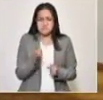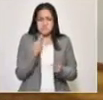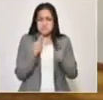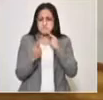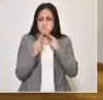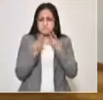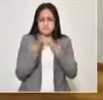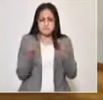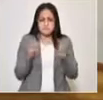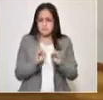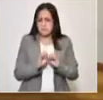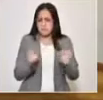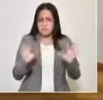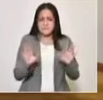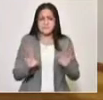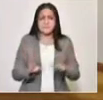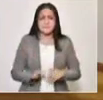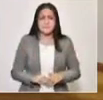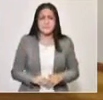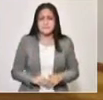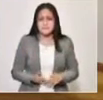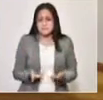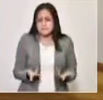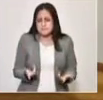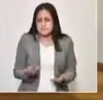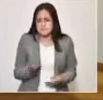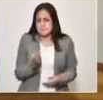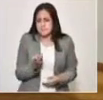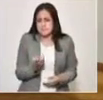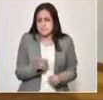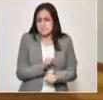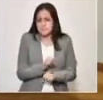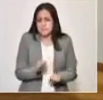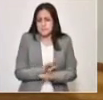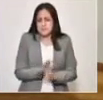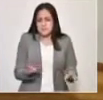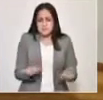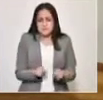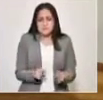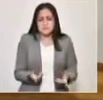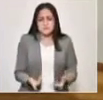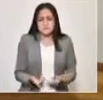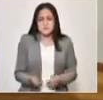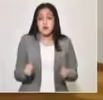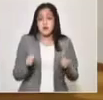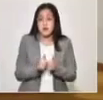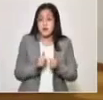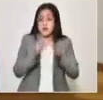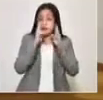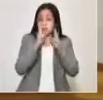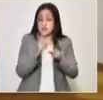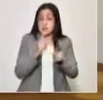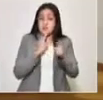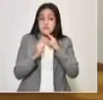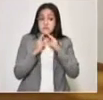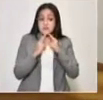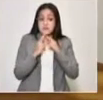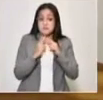El debate, así de simple, pero un debate con respeto.